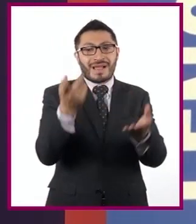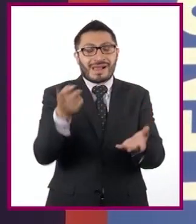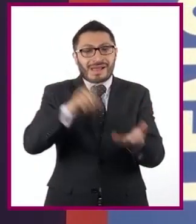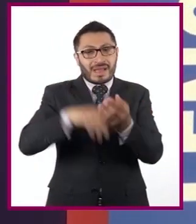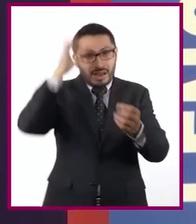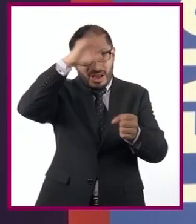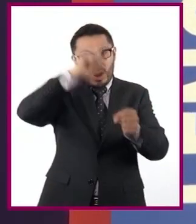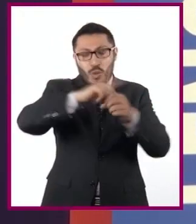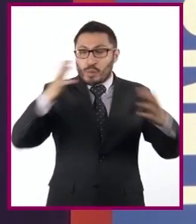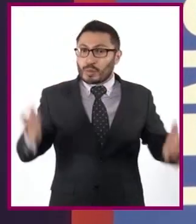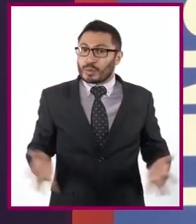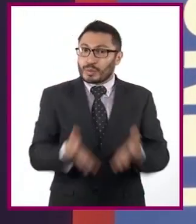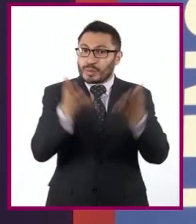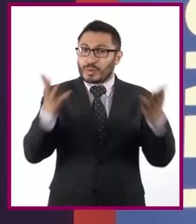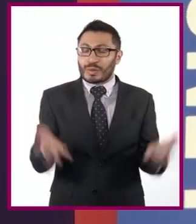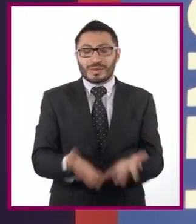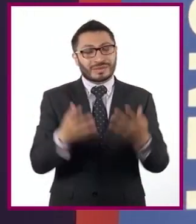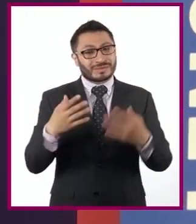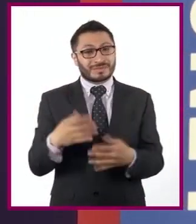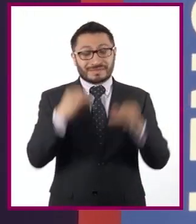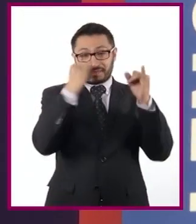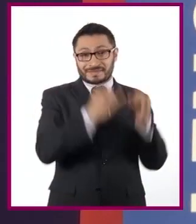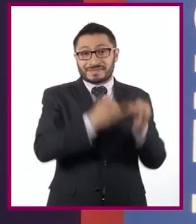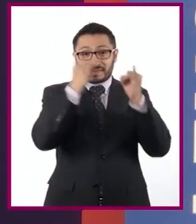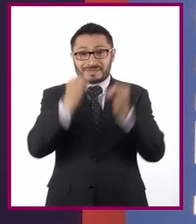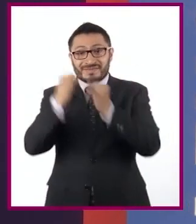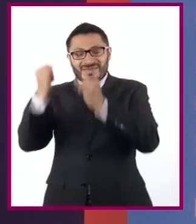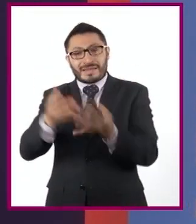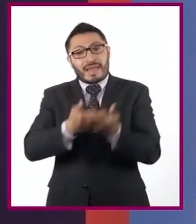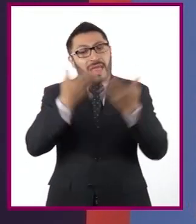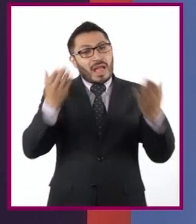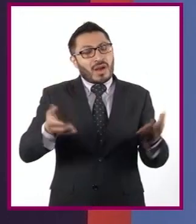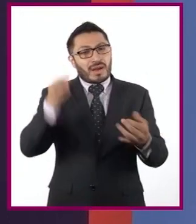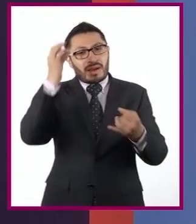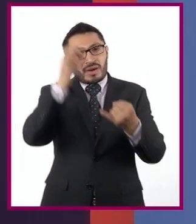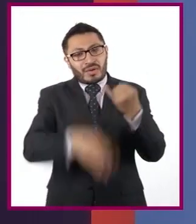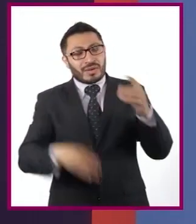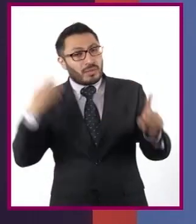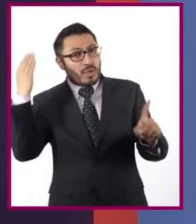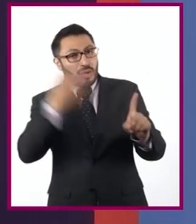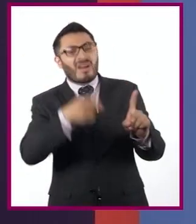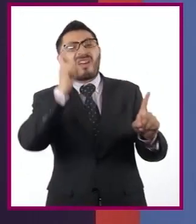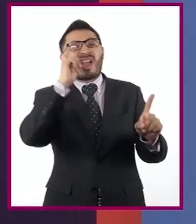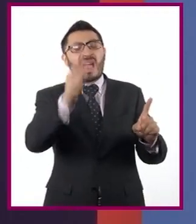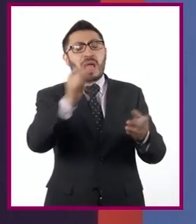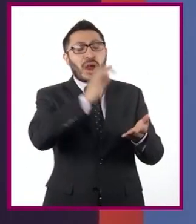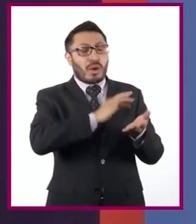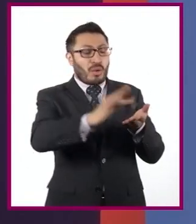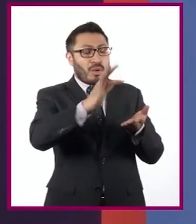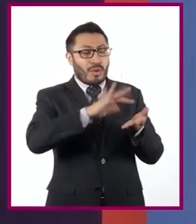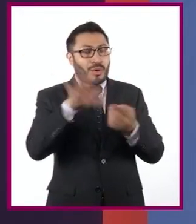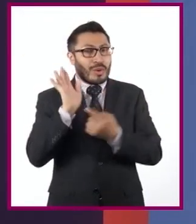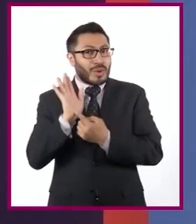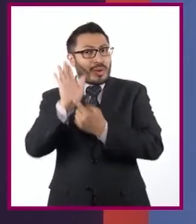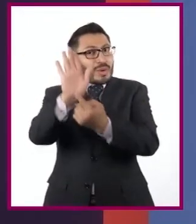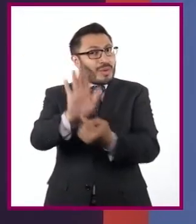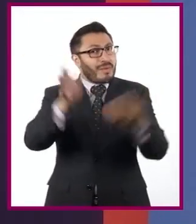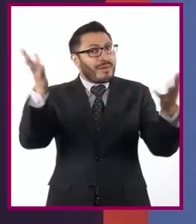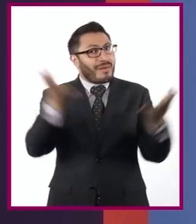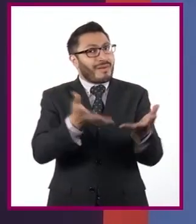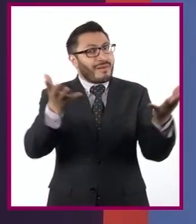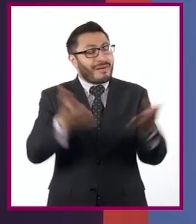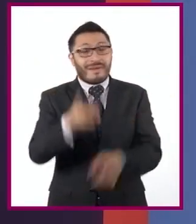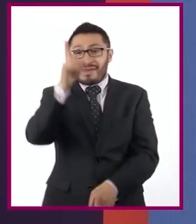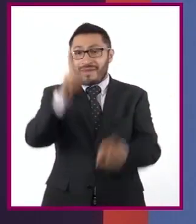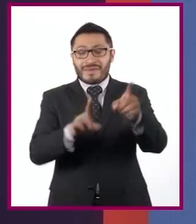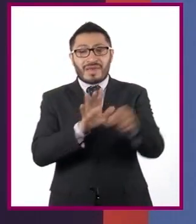cultura y nos dan identidad. Vayamos a nuestro último reto, que es leer el siguiente extracto y hacerlo según sea